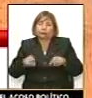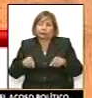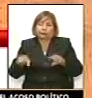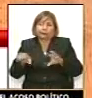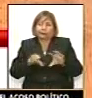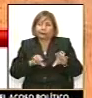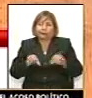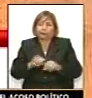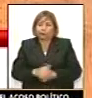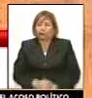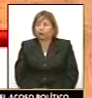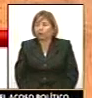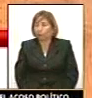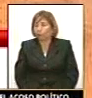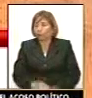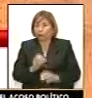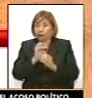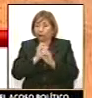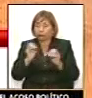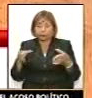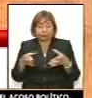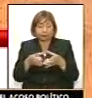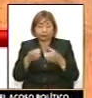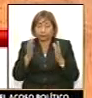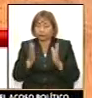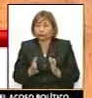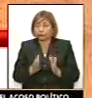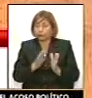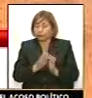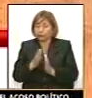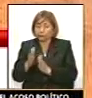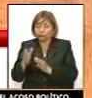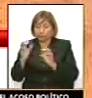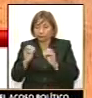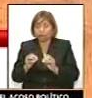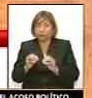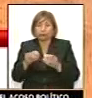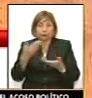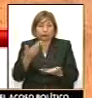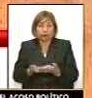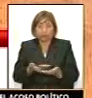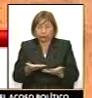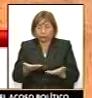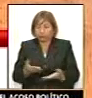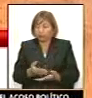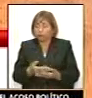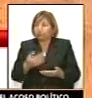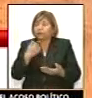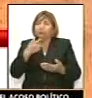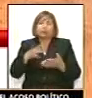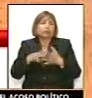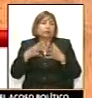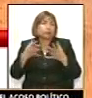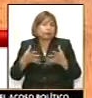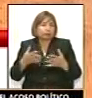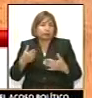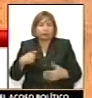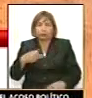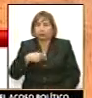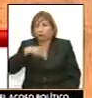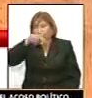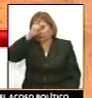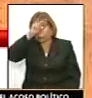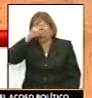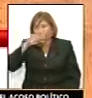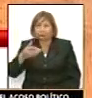hacer? Porque si en el Congreso no ponemos las cosas en su lugar como corresponda, le vamos a hacer mucho daño a nuestro país.